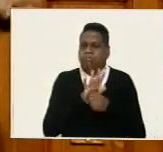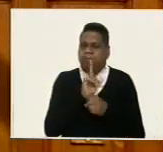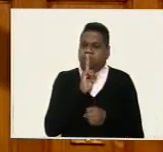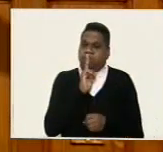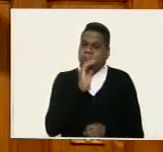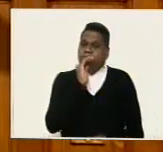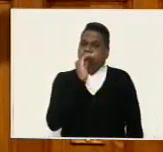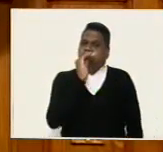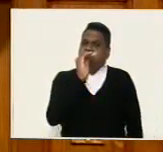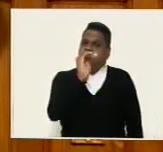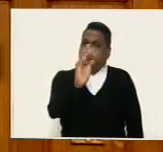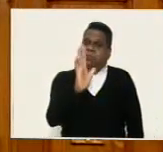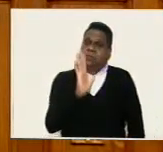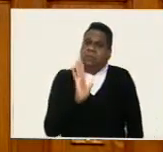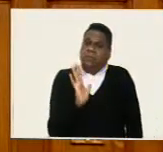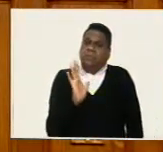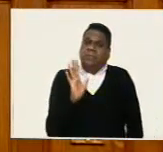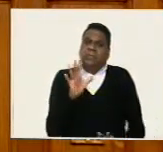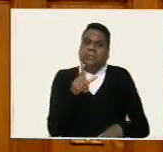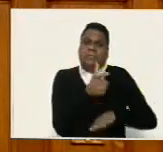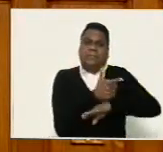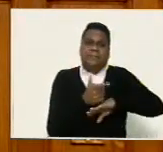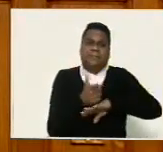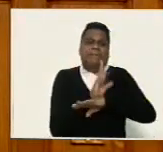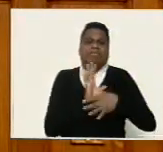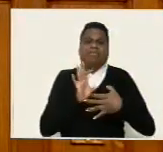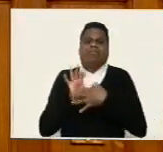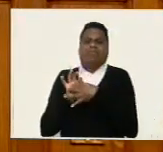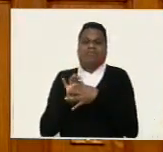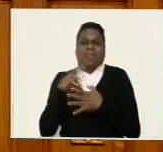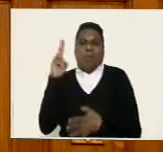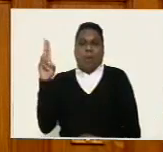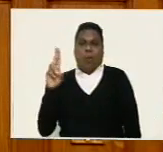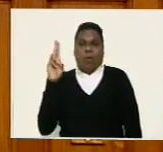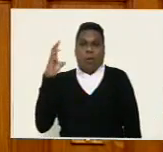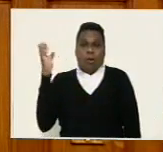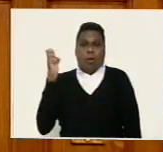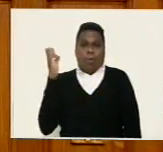son gobiernos aliados a ellos. O lo que ocurre en nuestra América,